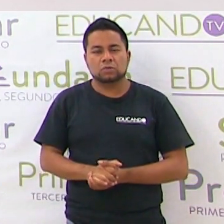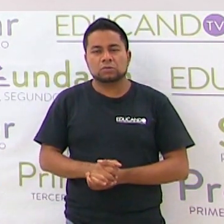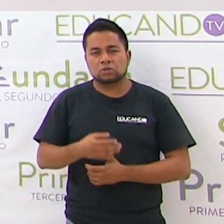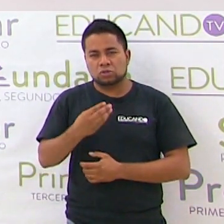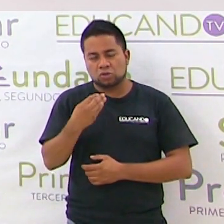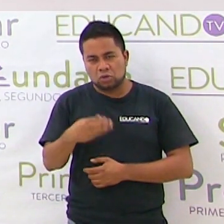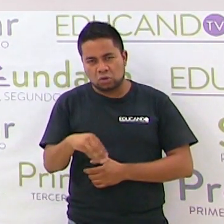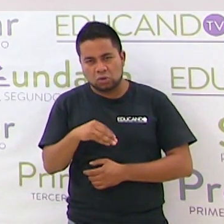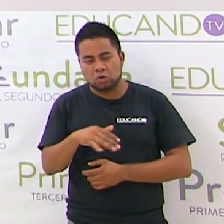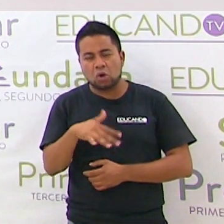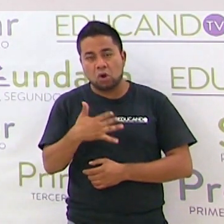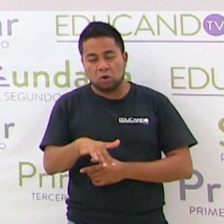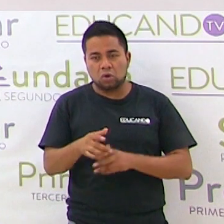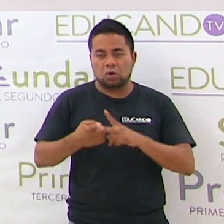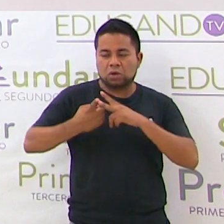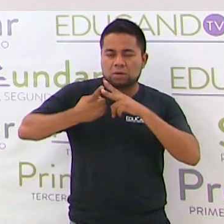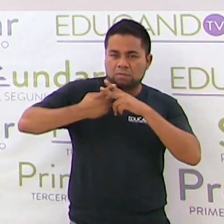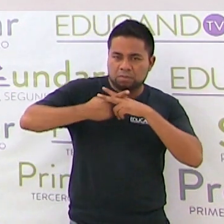empezó,